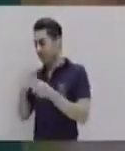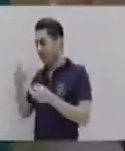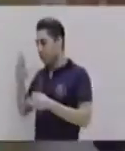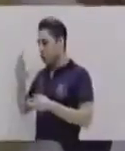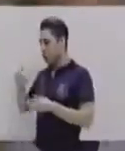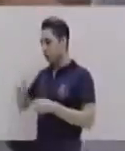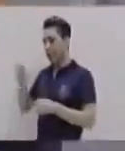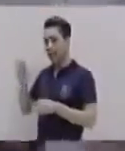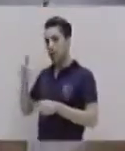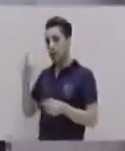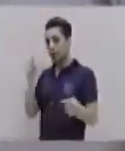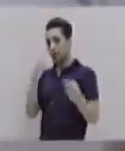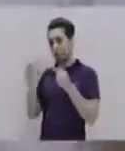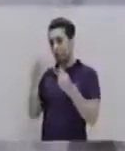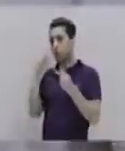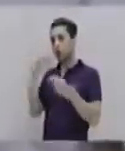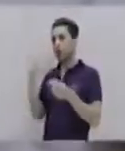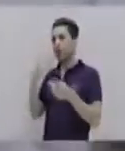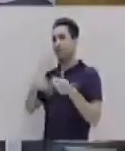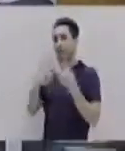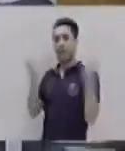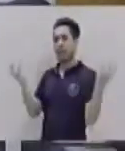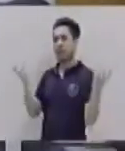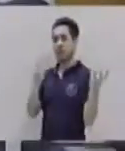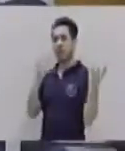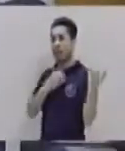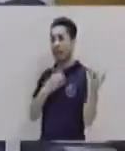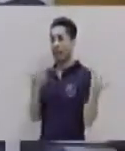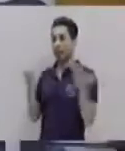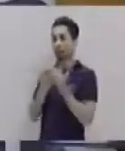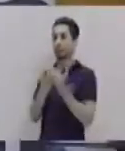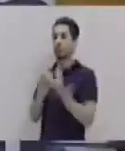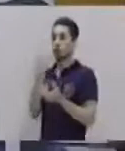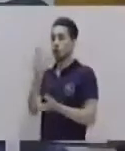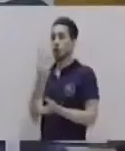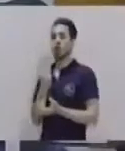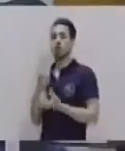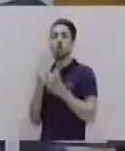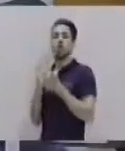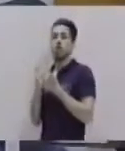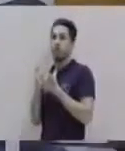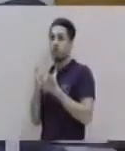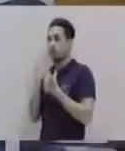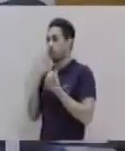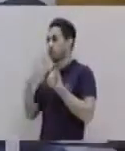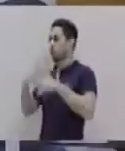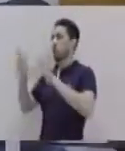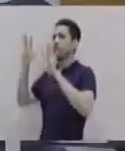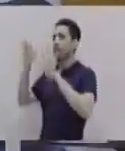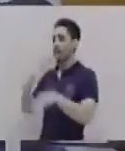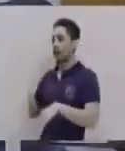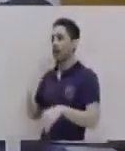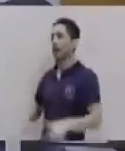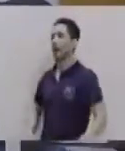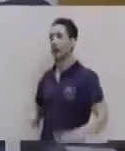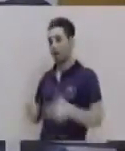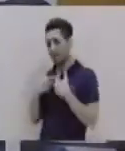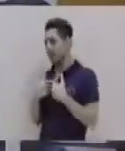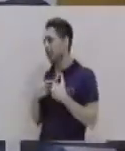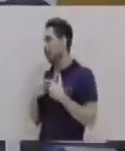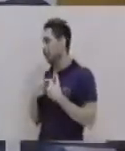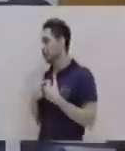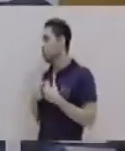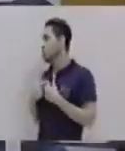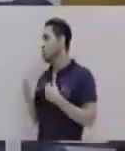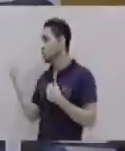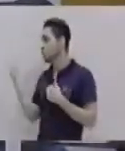ellos tenían en cuanto a su amor. Exacto, y es un conflicto que tú, si lo analizas, todavía existe. Ujú. Por eso es que podemos asociar